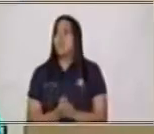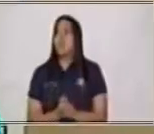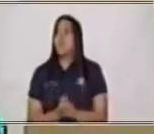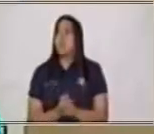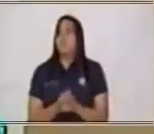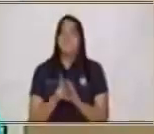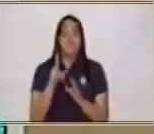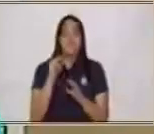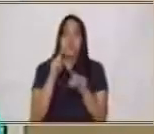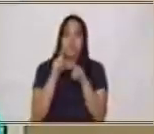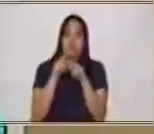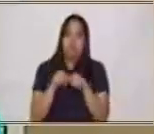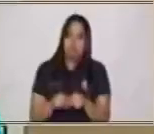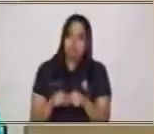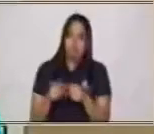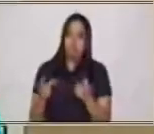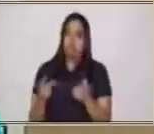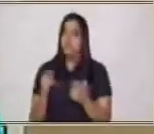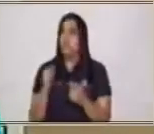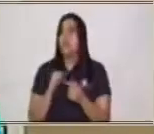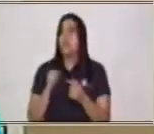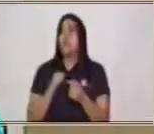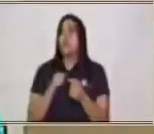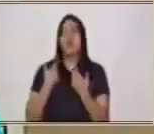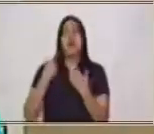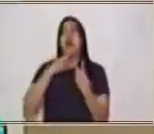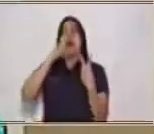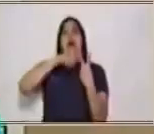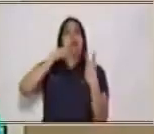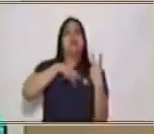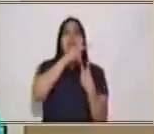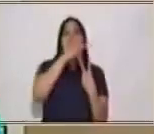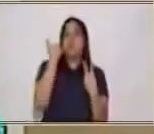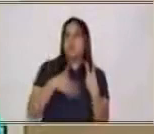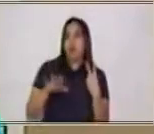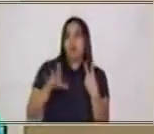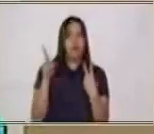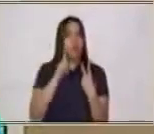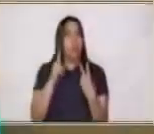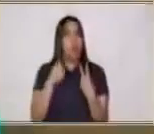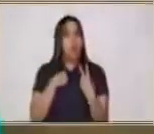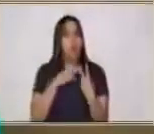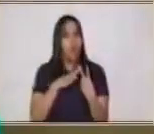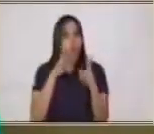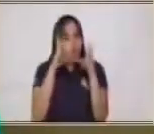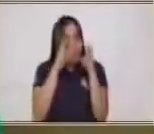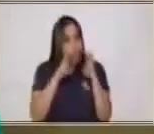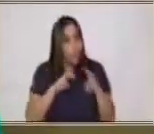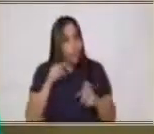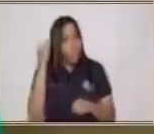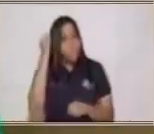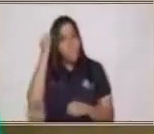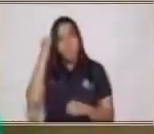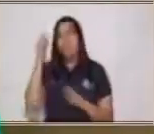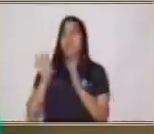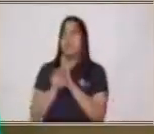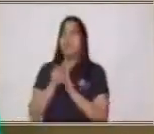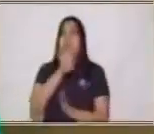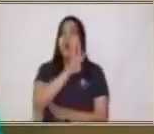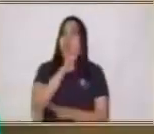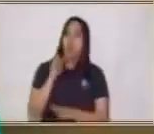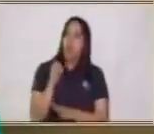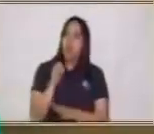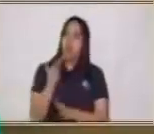no podemos simplemente calcular raíces y aplicar, no. Debemos de analizar. 40 no tiene raíz cúbica